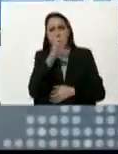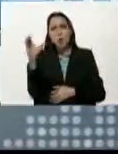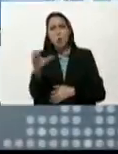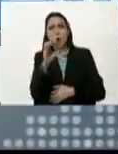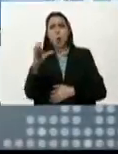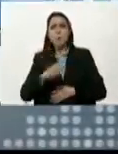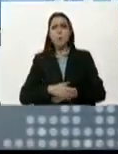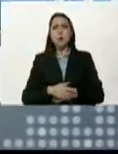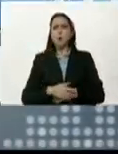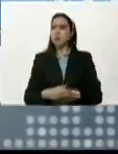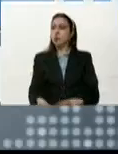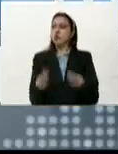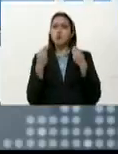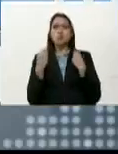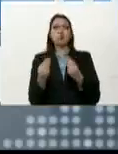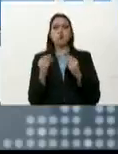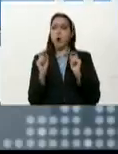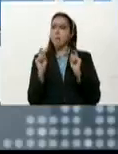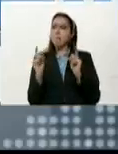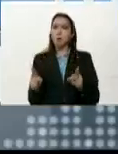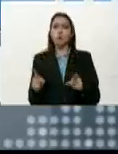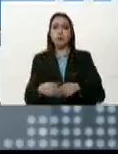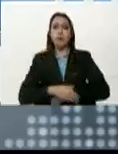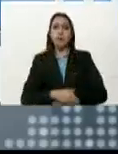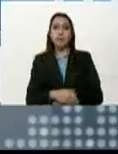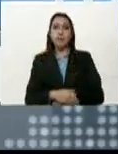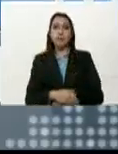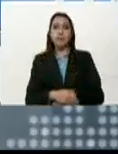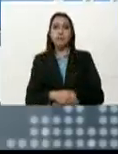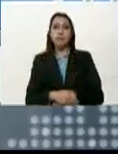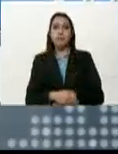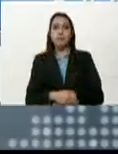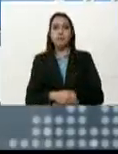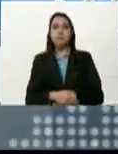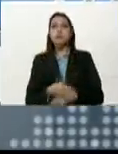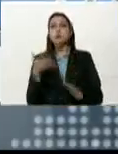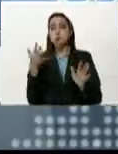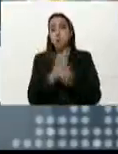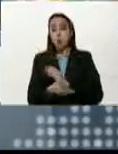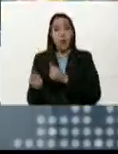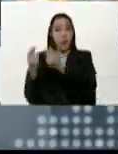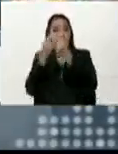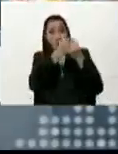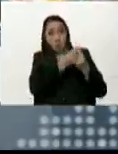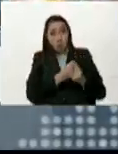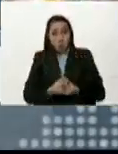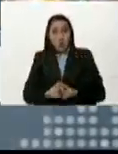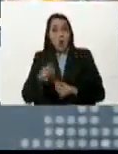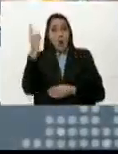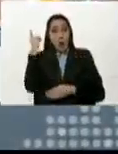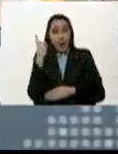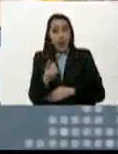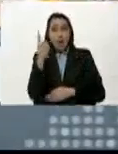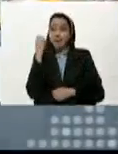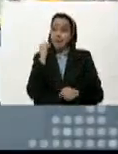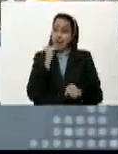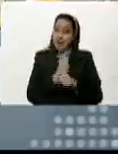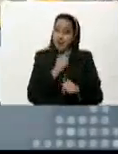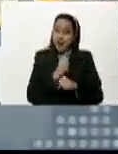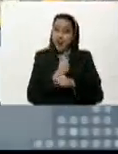decenas cientos de oportunidades cuando se trata de la economía hay que trabajar